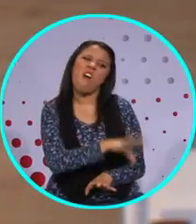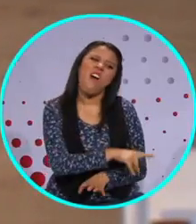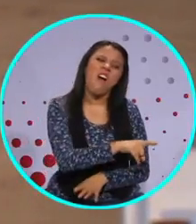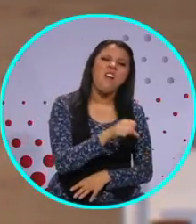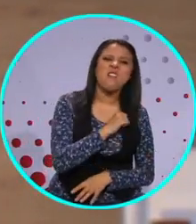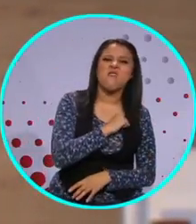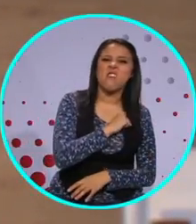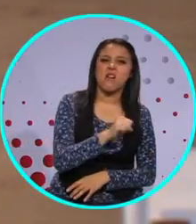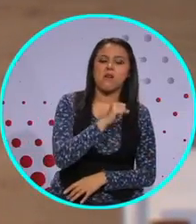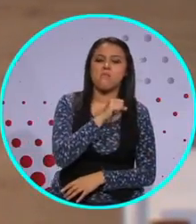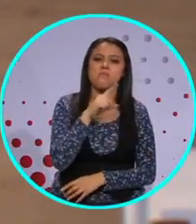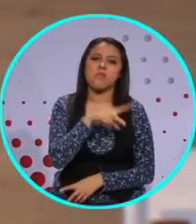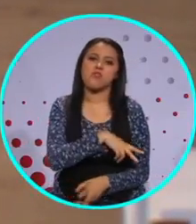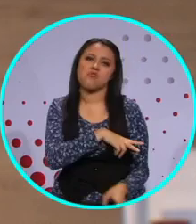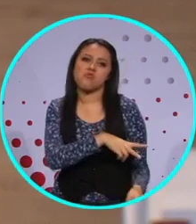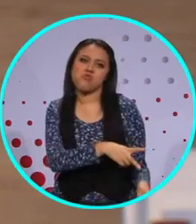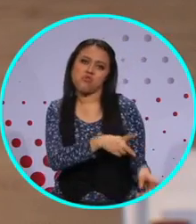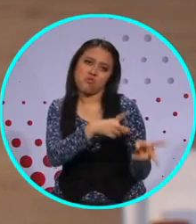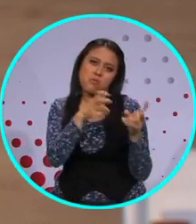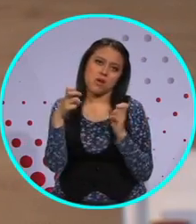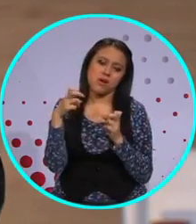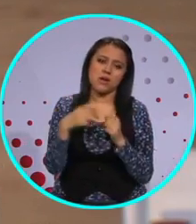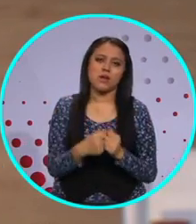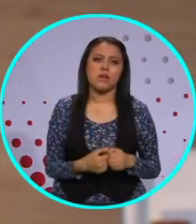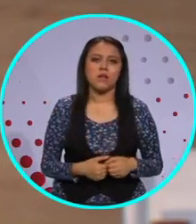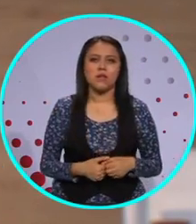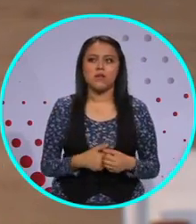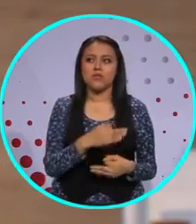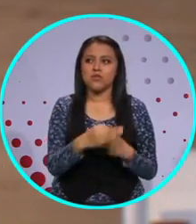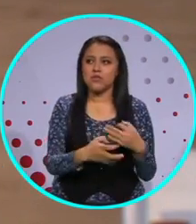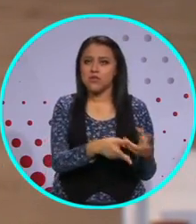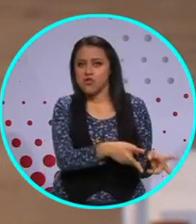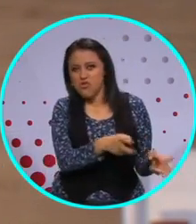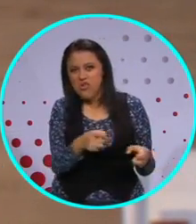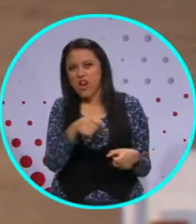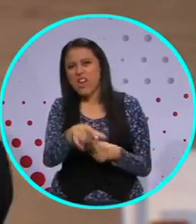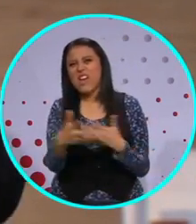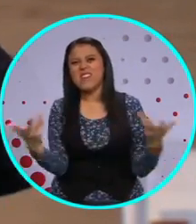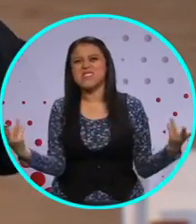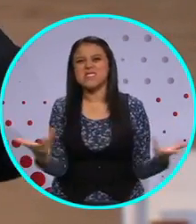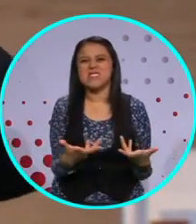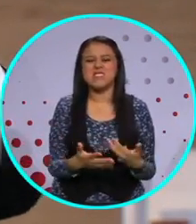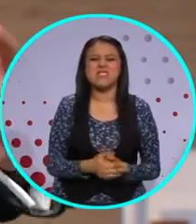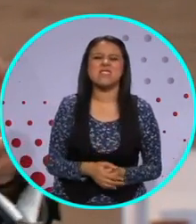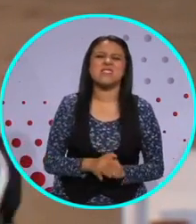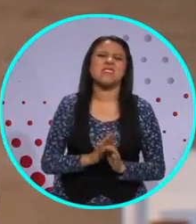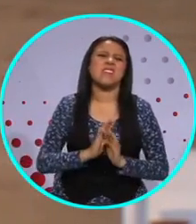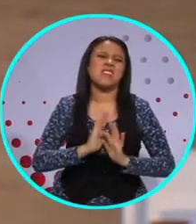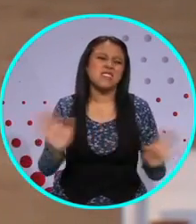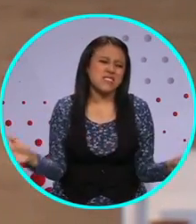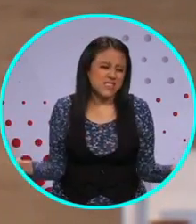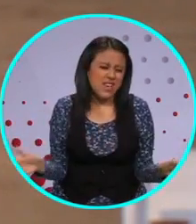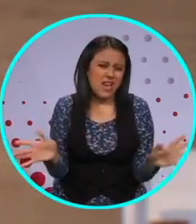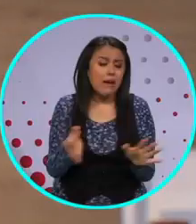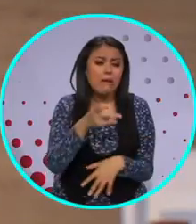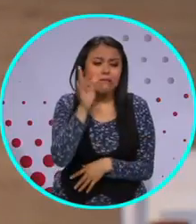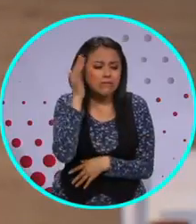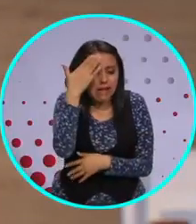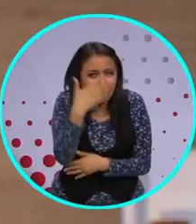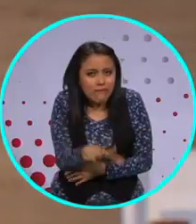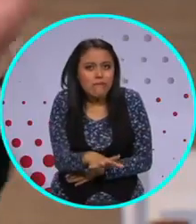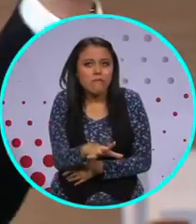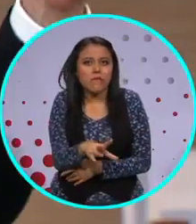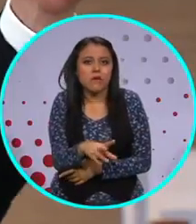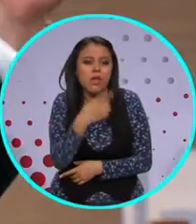y que robaron y que hacen esto y que se metieron aquello porque o santísimo es una en cuerdas y